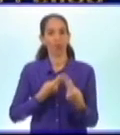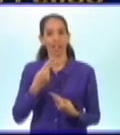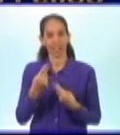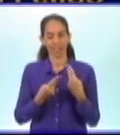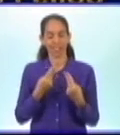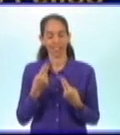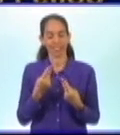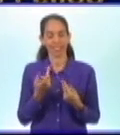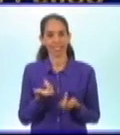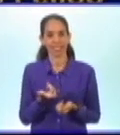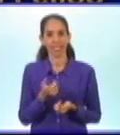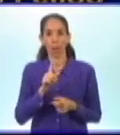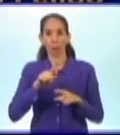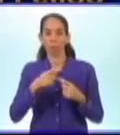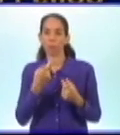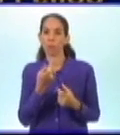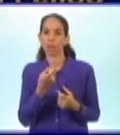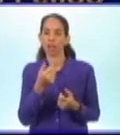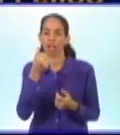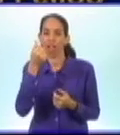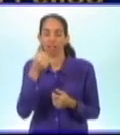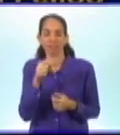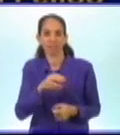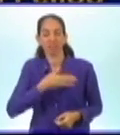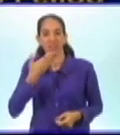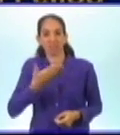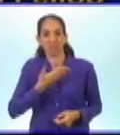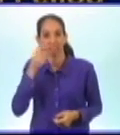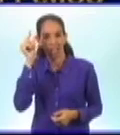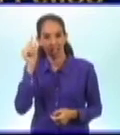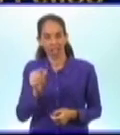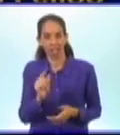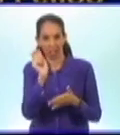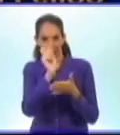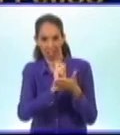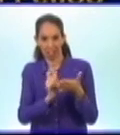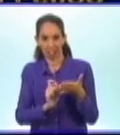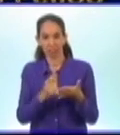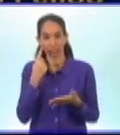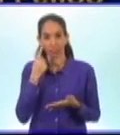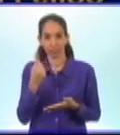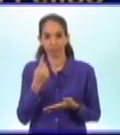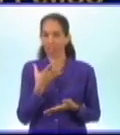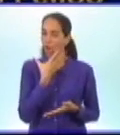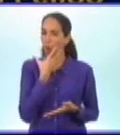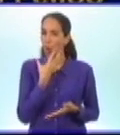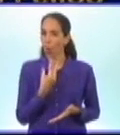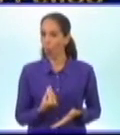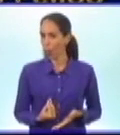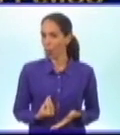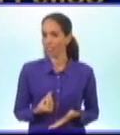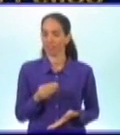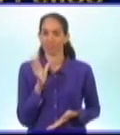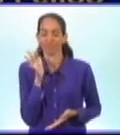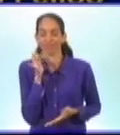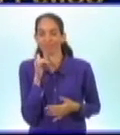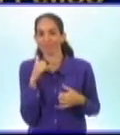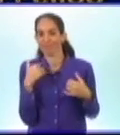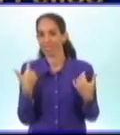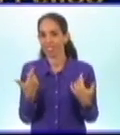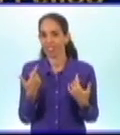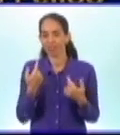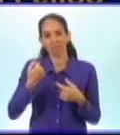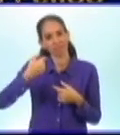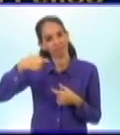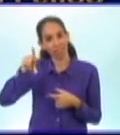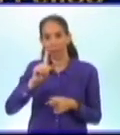expresivo con el que el autor está dejando una idea suspensa. Observen, juventud, divino tesoro, ya te vas para